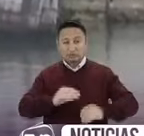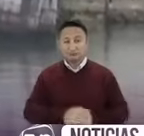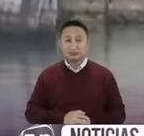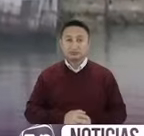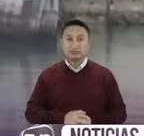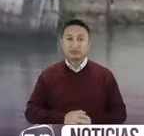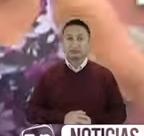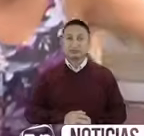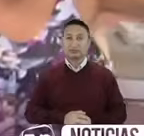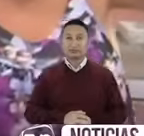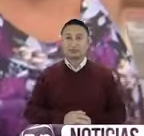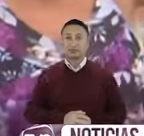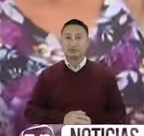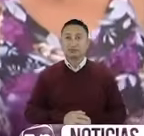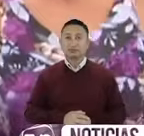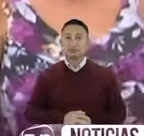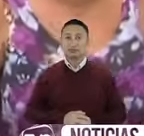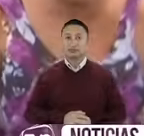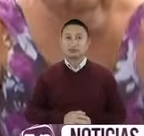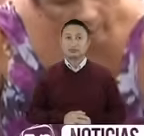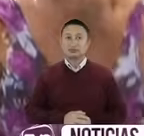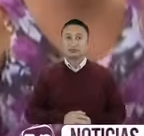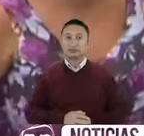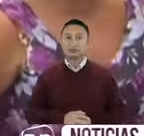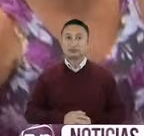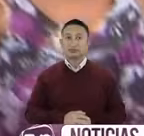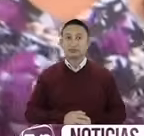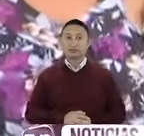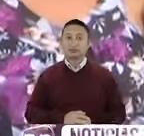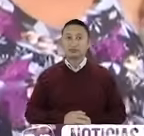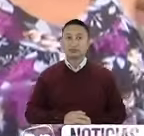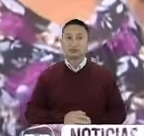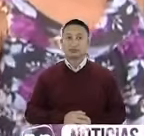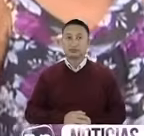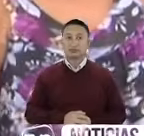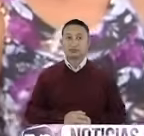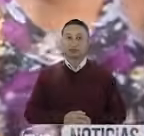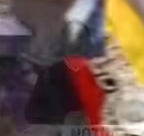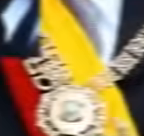hoy. Informó Jorge Escobar.